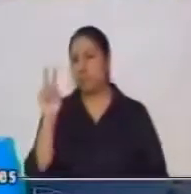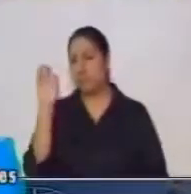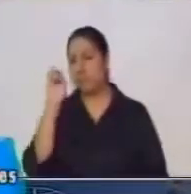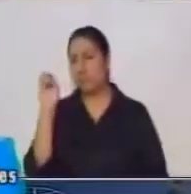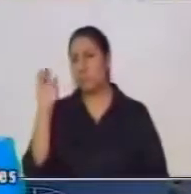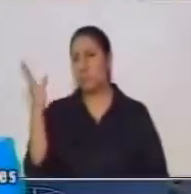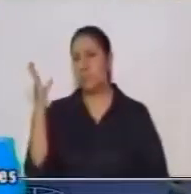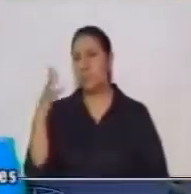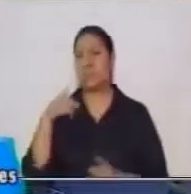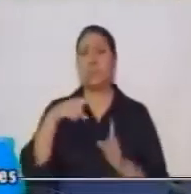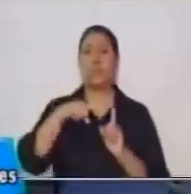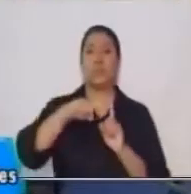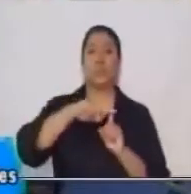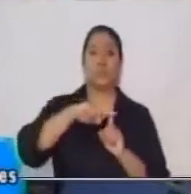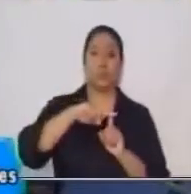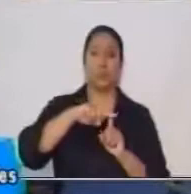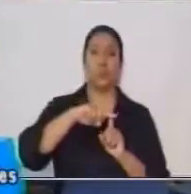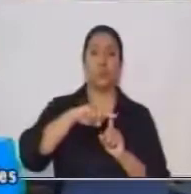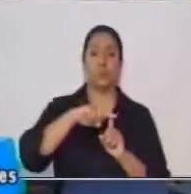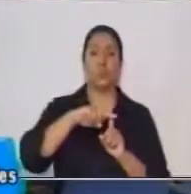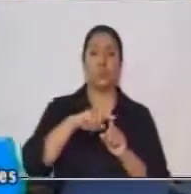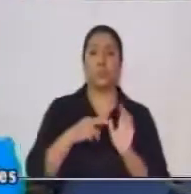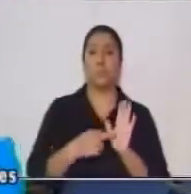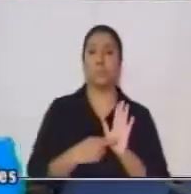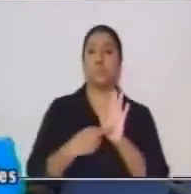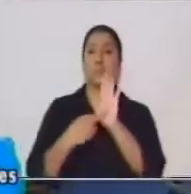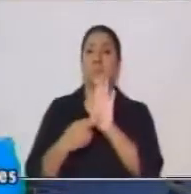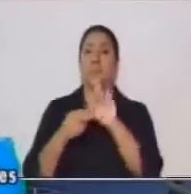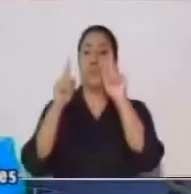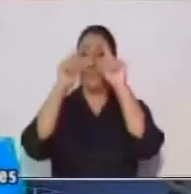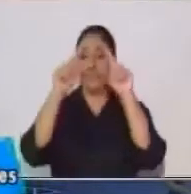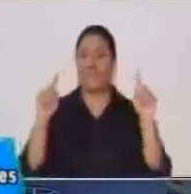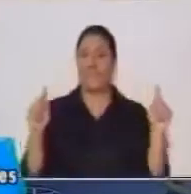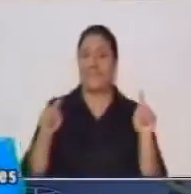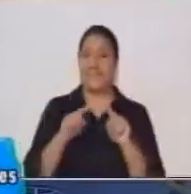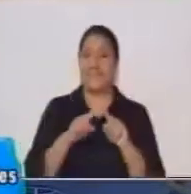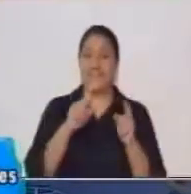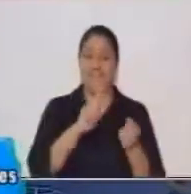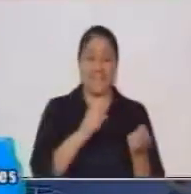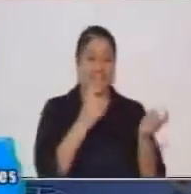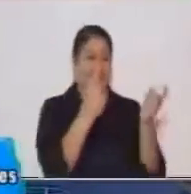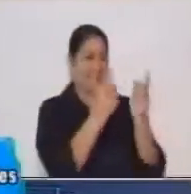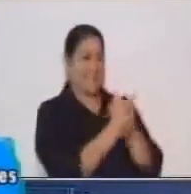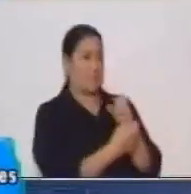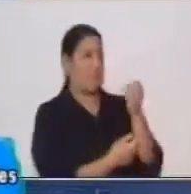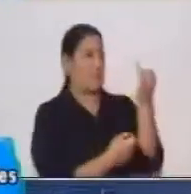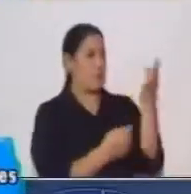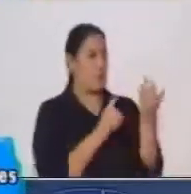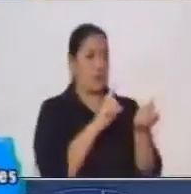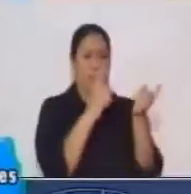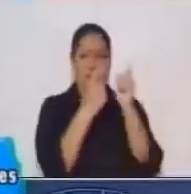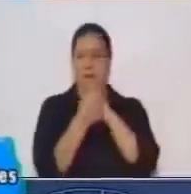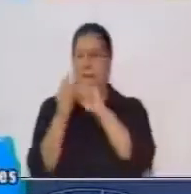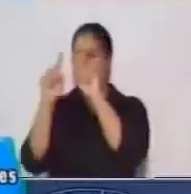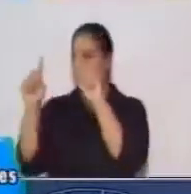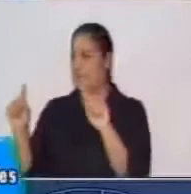una suma y representando en triángulos. Ahora vamos a representar en